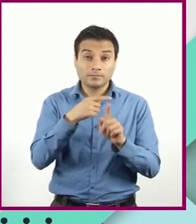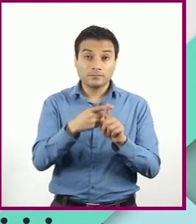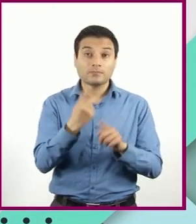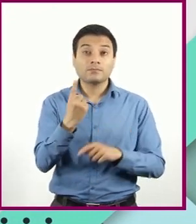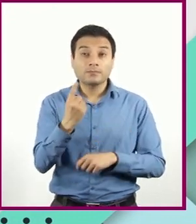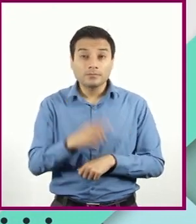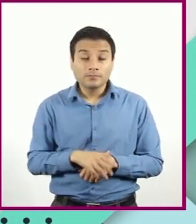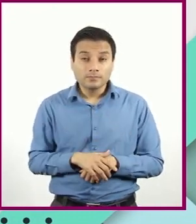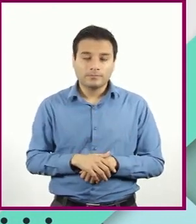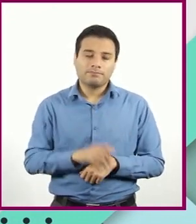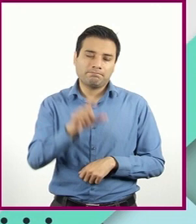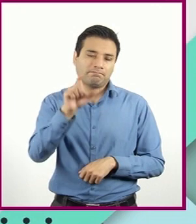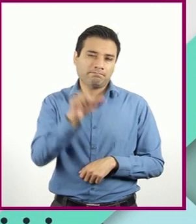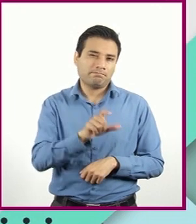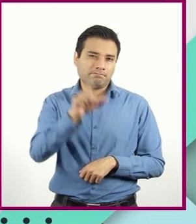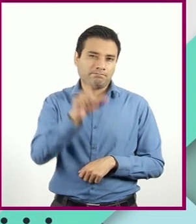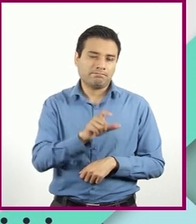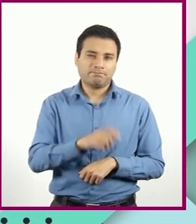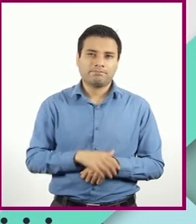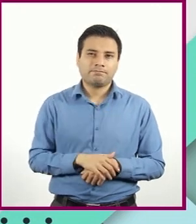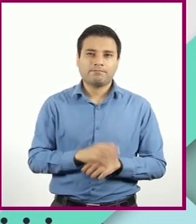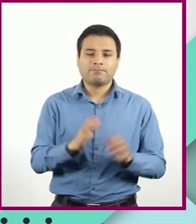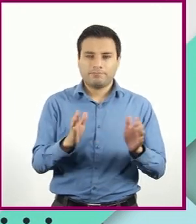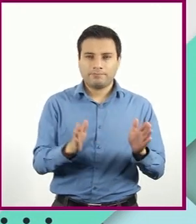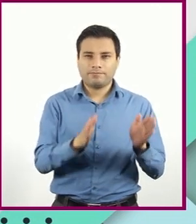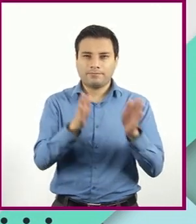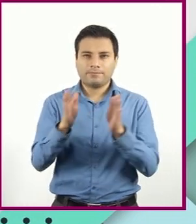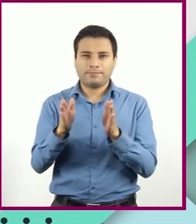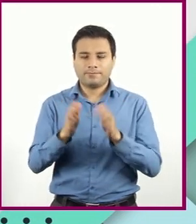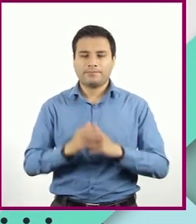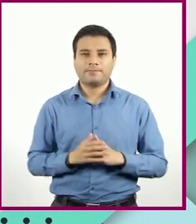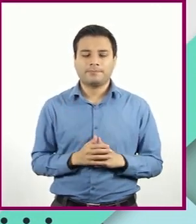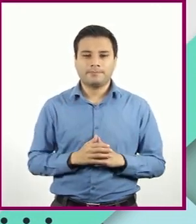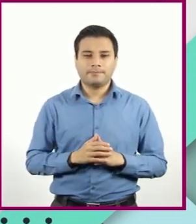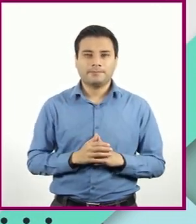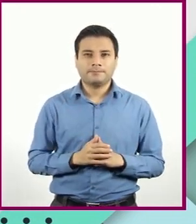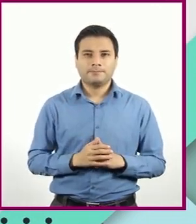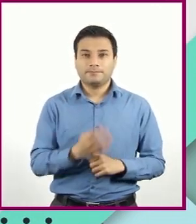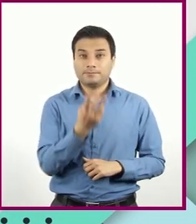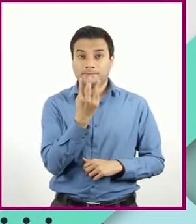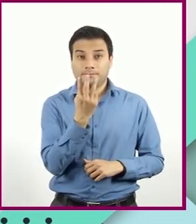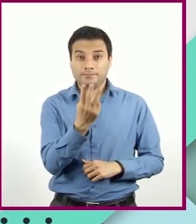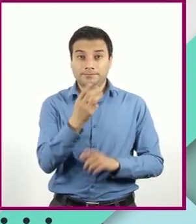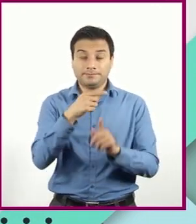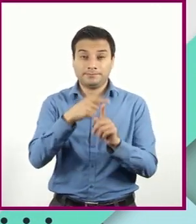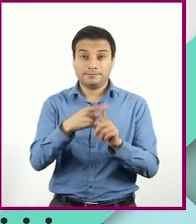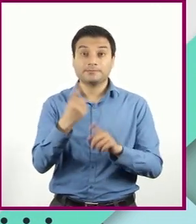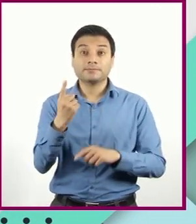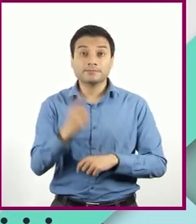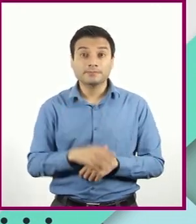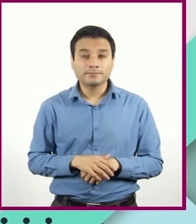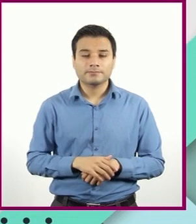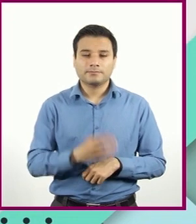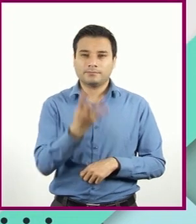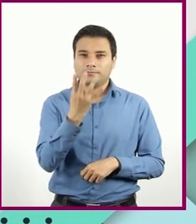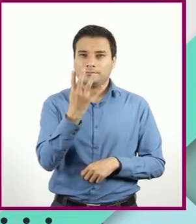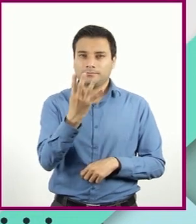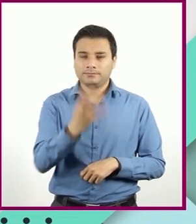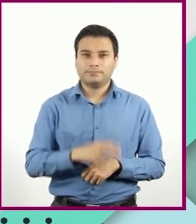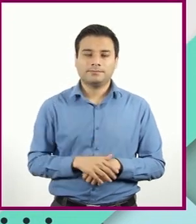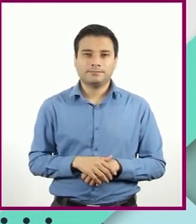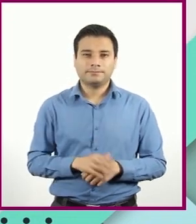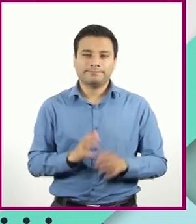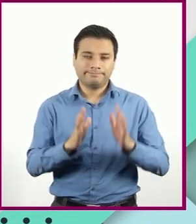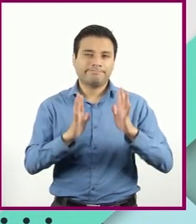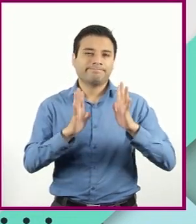igual a x. Ahora, en el segundo miembro de la igualdad, 3 más 1 es igual a 4.